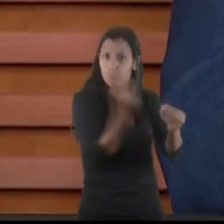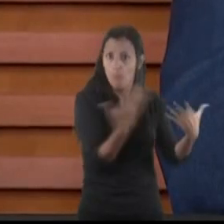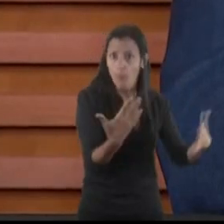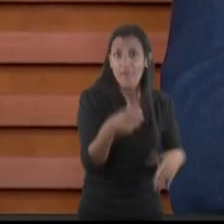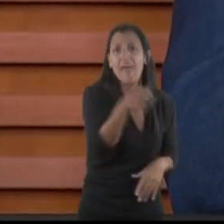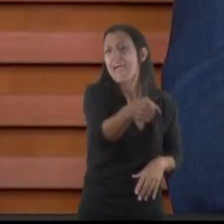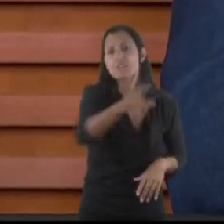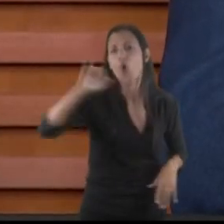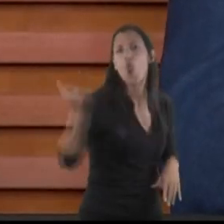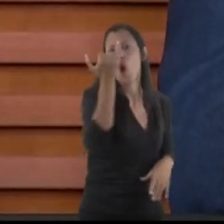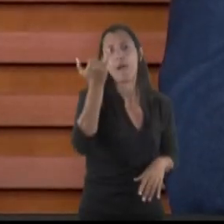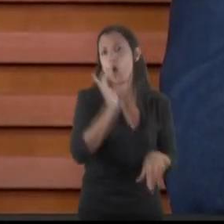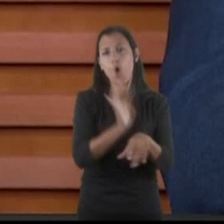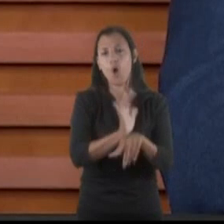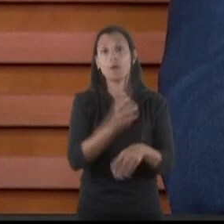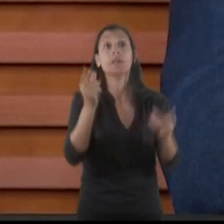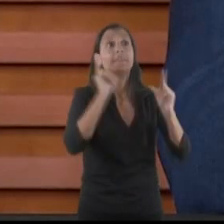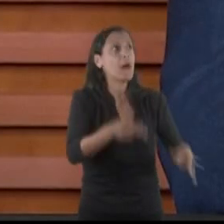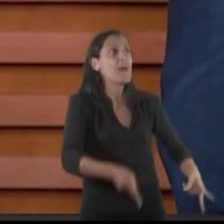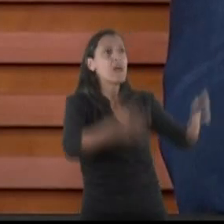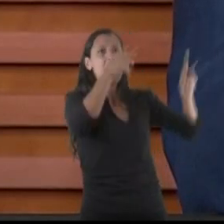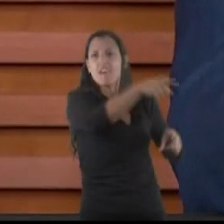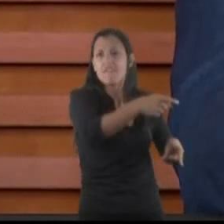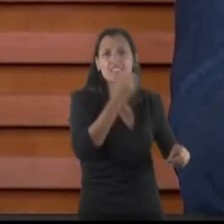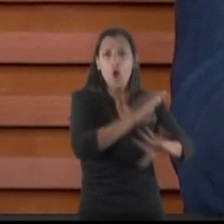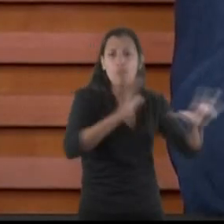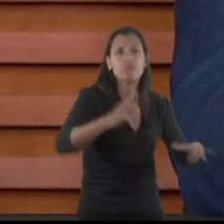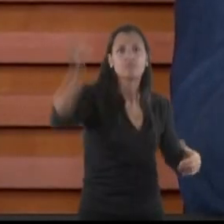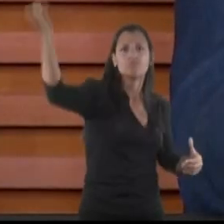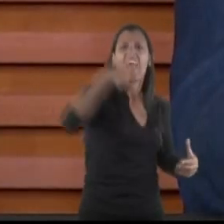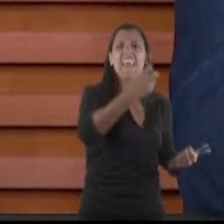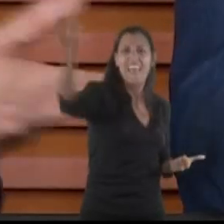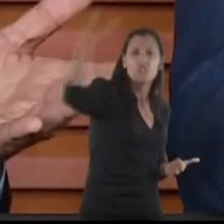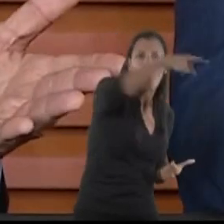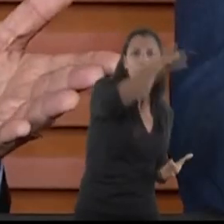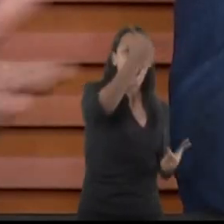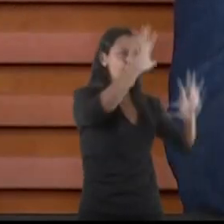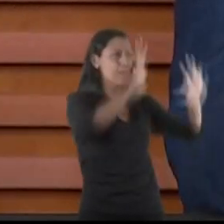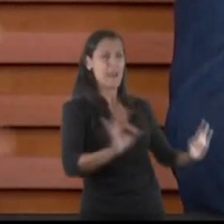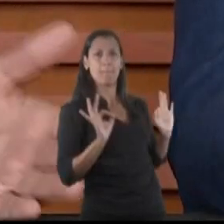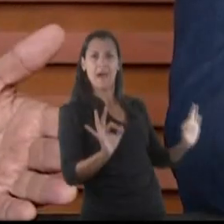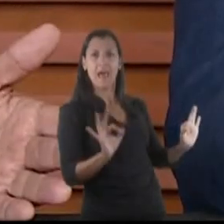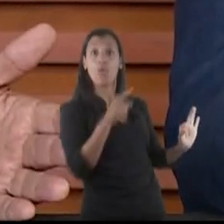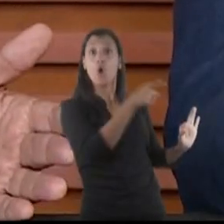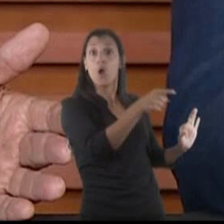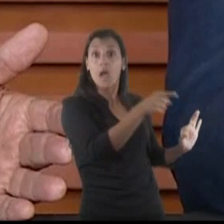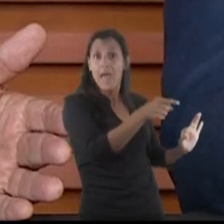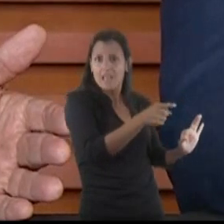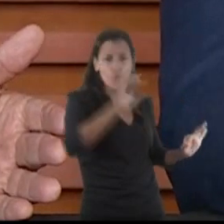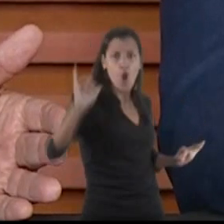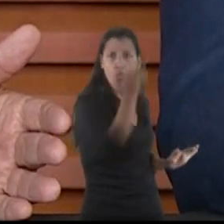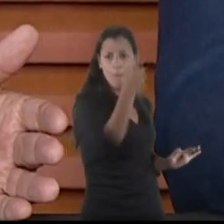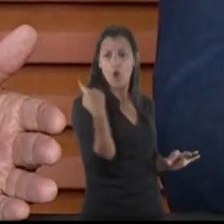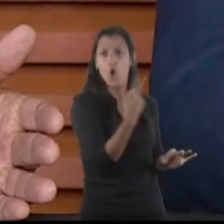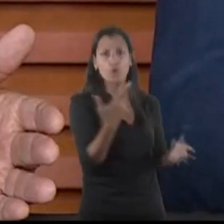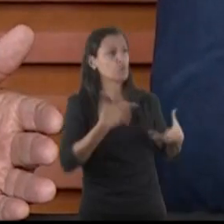puede hacerse. Un edificio además sustentable, con energía solar. Eso es lo mejor que